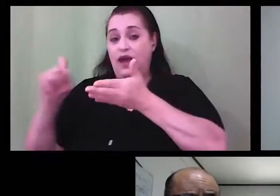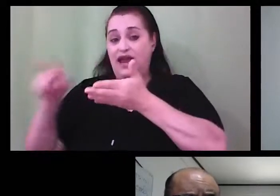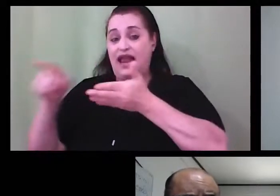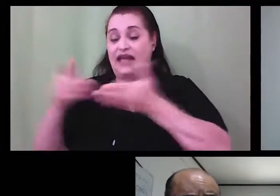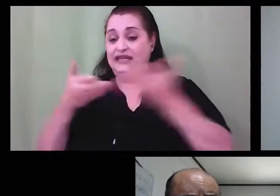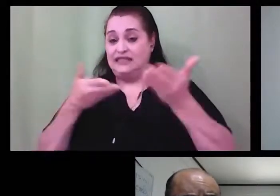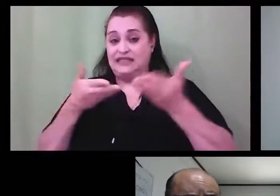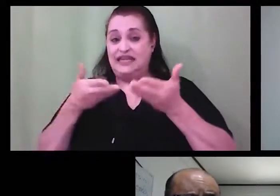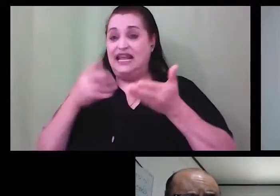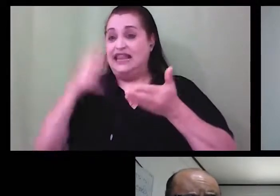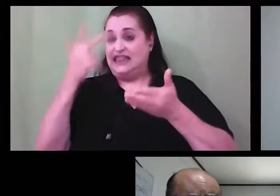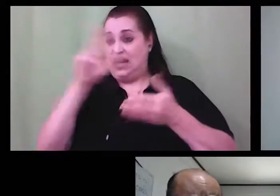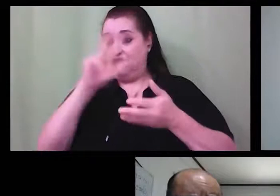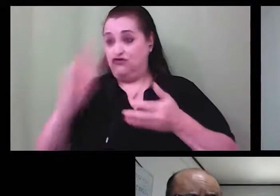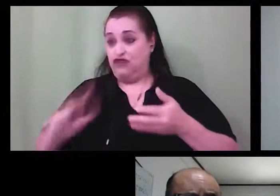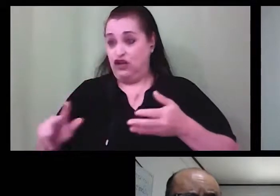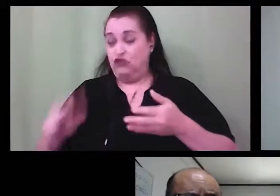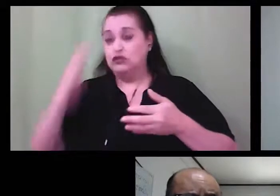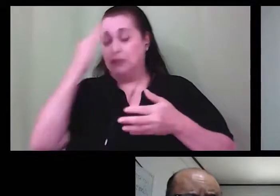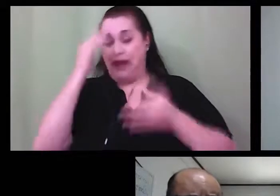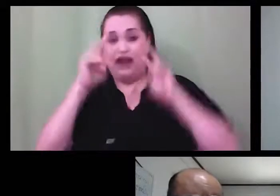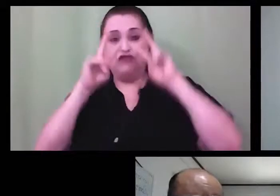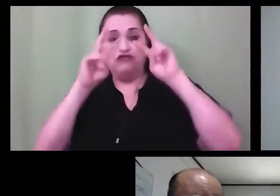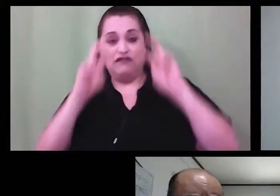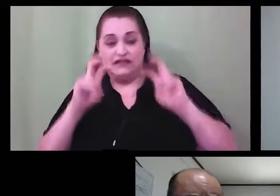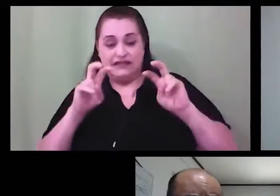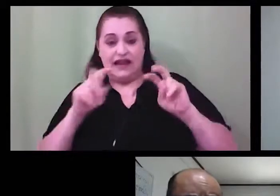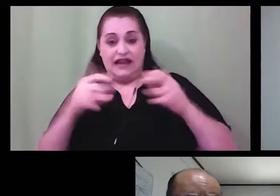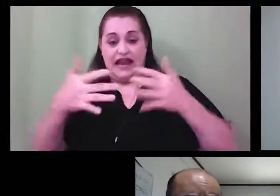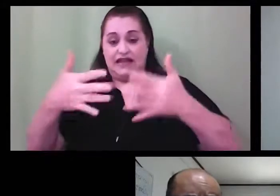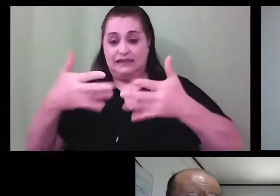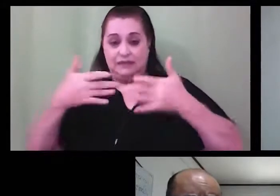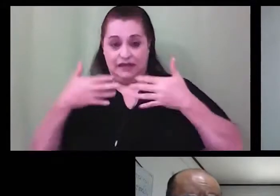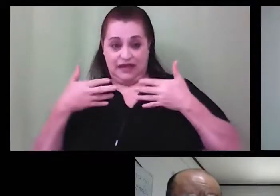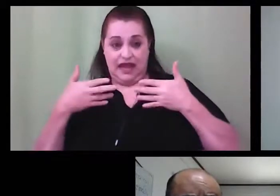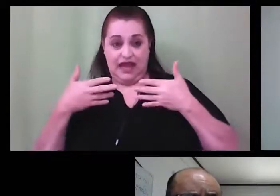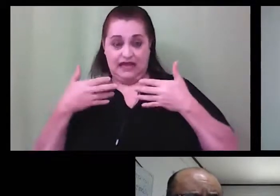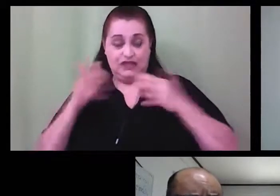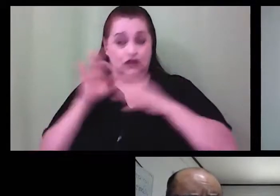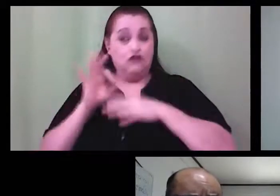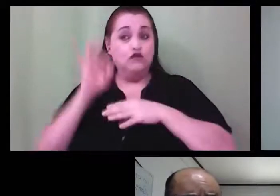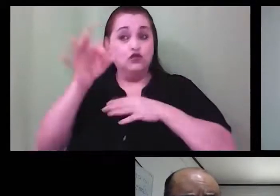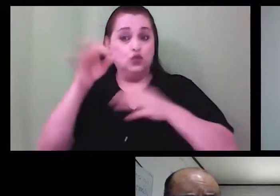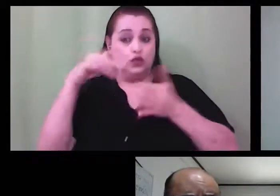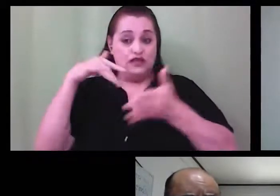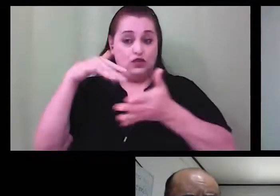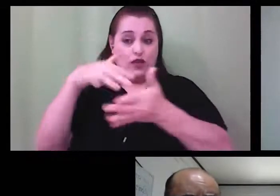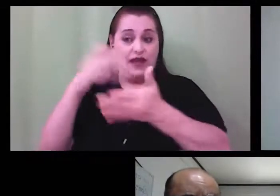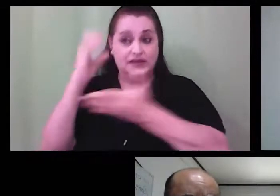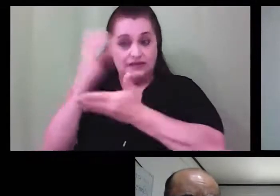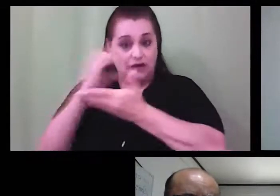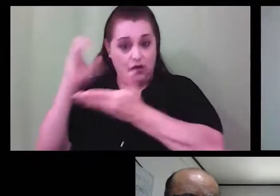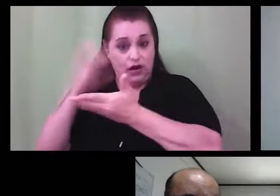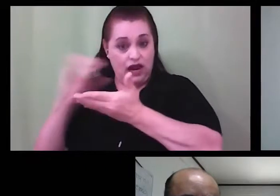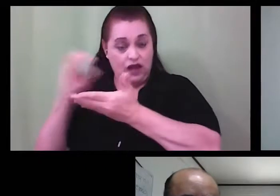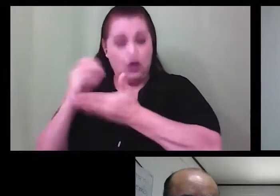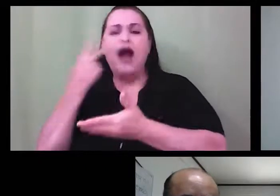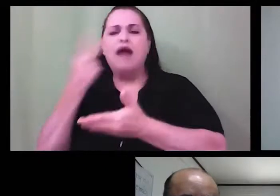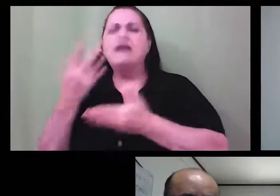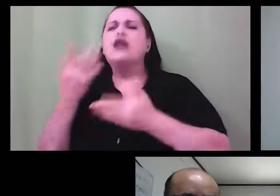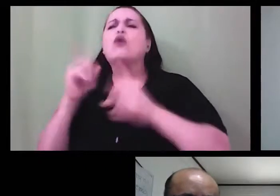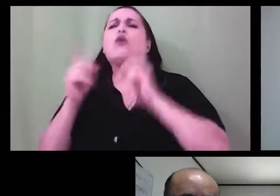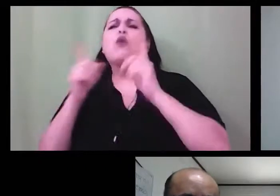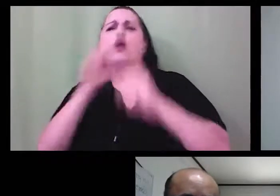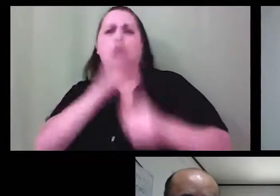Tres Ríos para que revisaran los expedientes de los futuros alumnos del colegio para ver qué